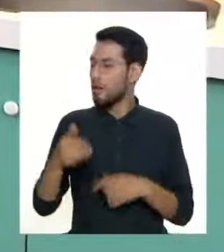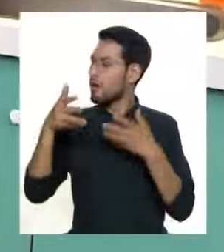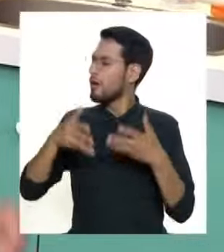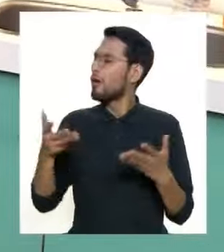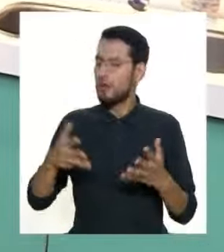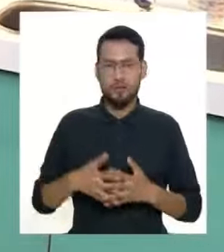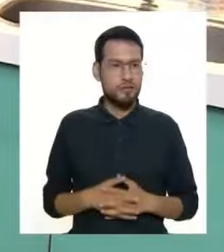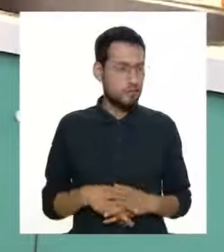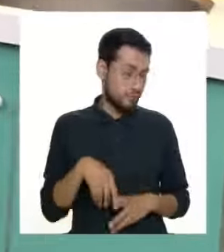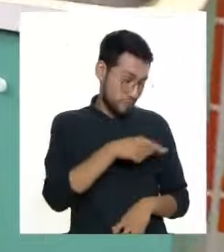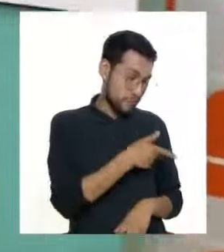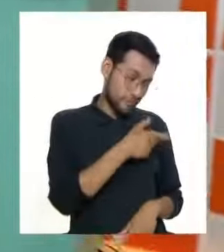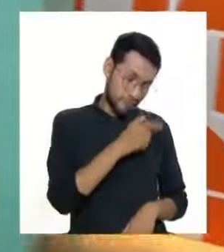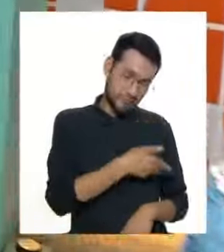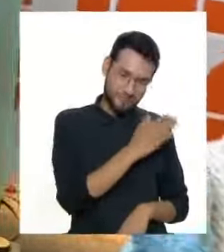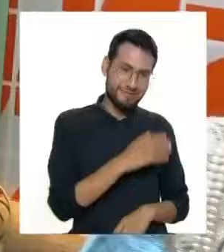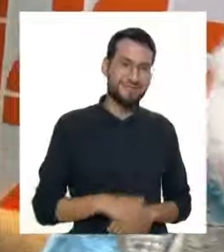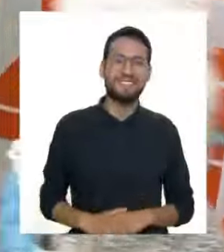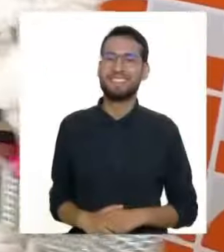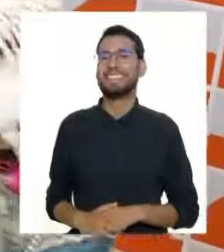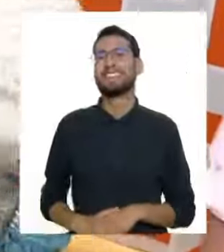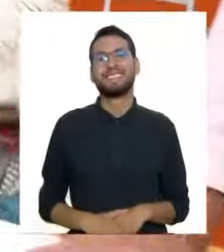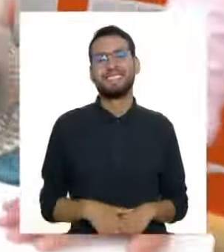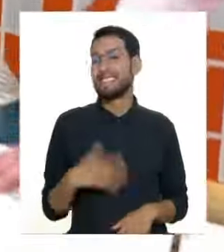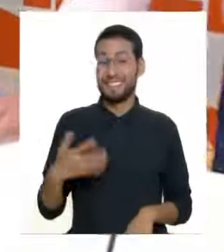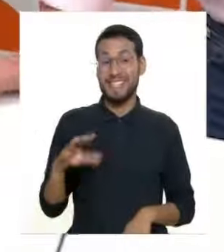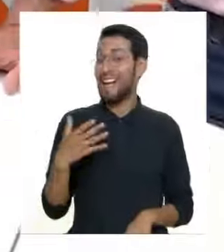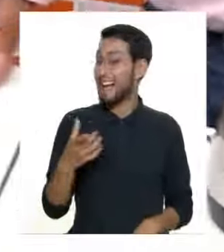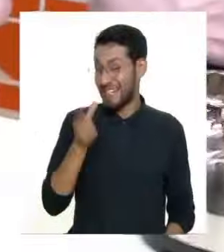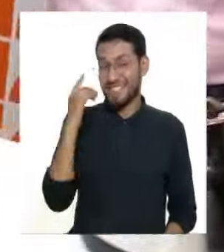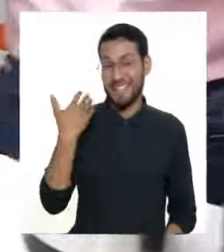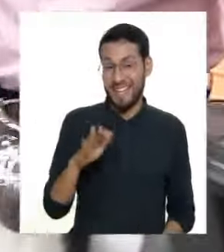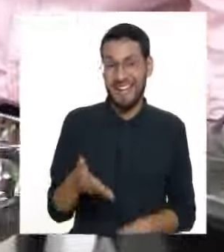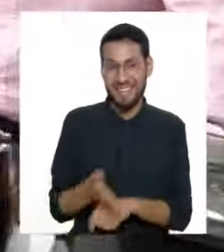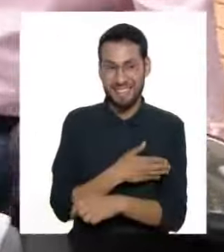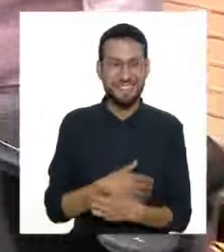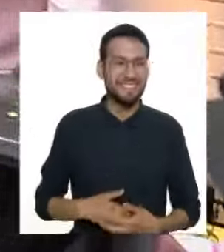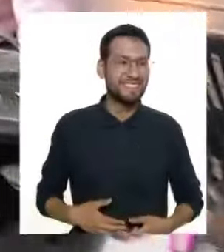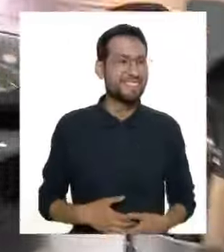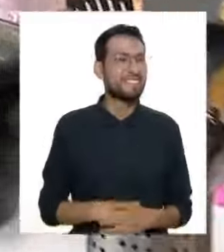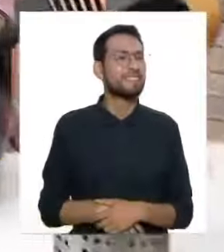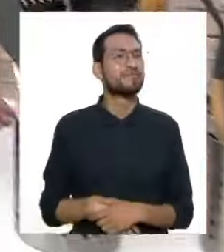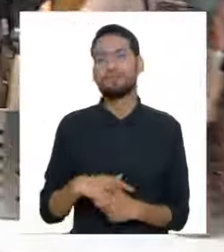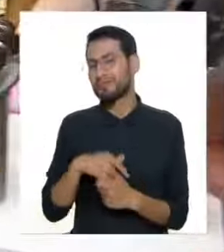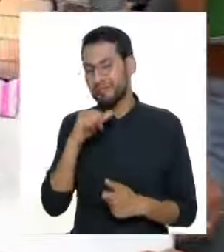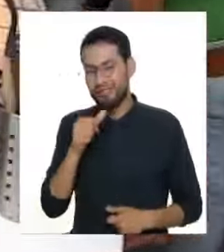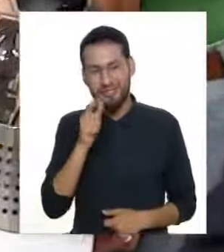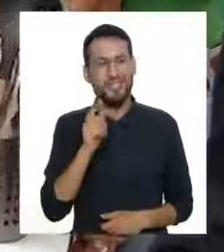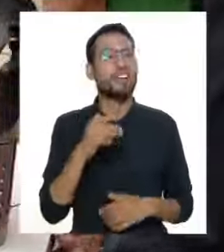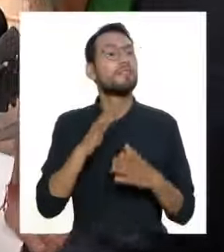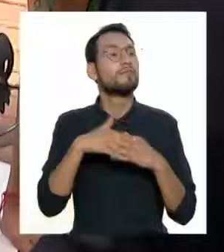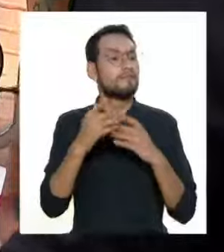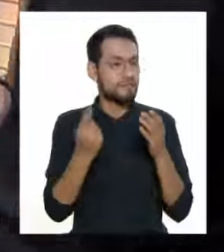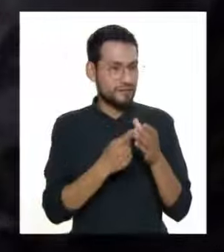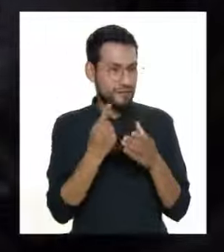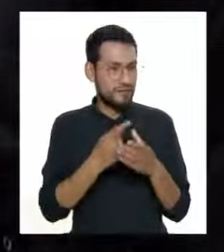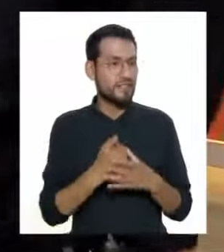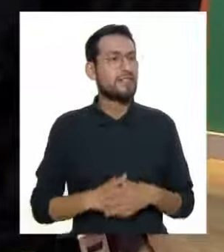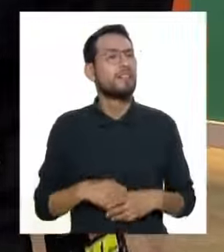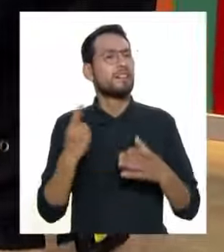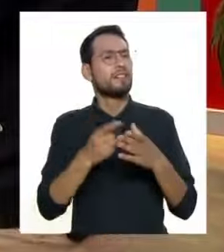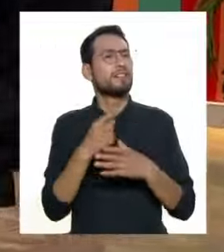está? Ya te la toma. Si es que ya no se la tomó. Si es que no se la tomó. No, y eso, yo no me la he tomado. Y luego lo vamos a licuar. Eso lo vamos a